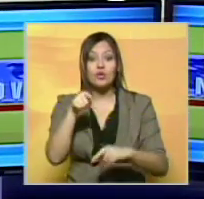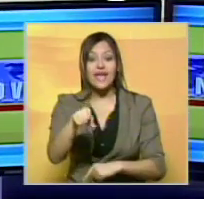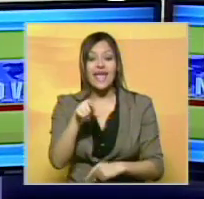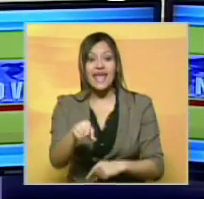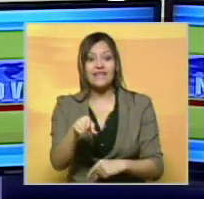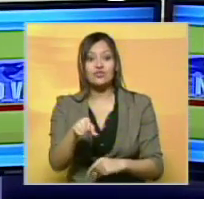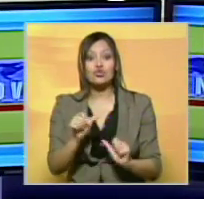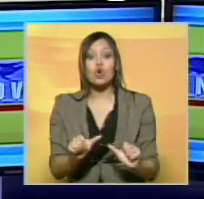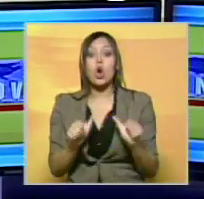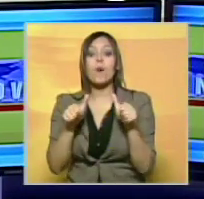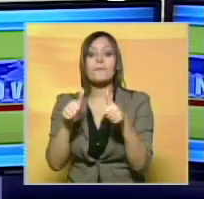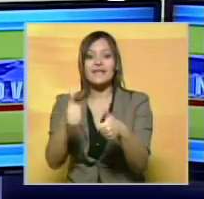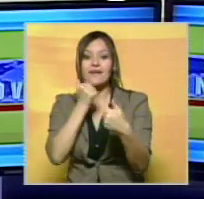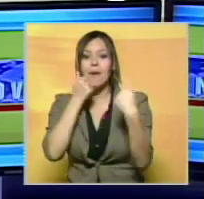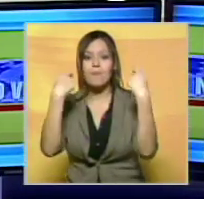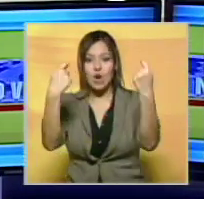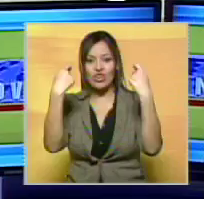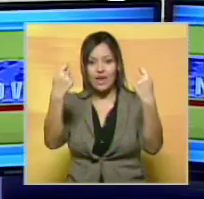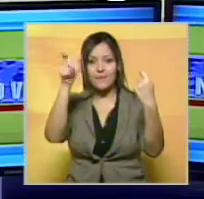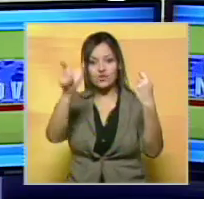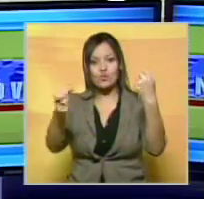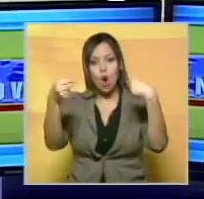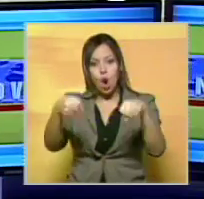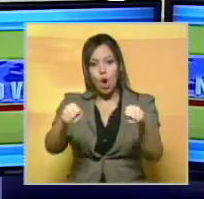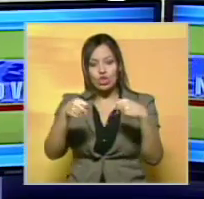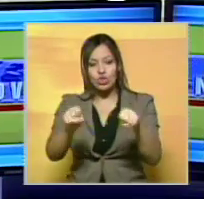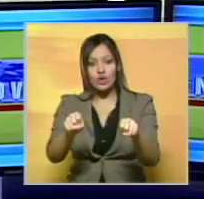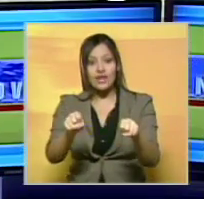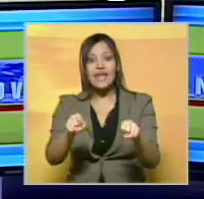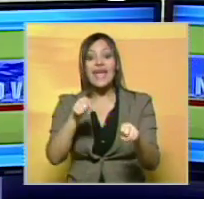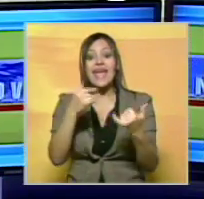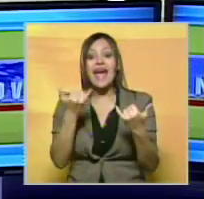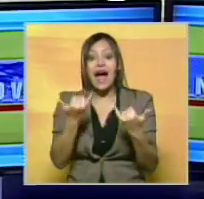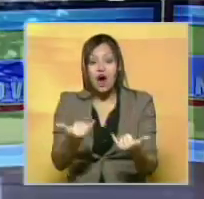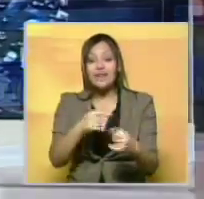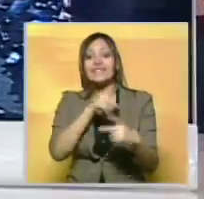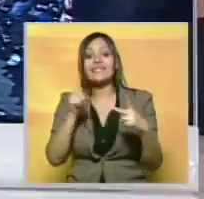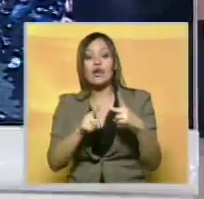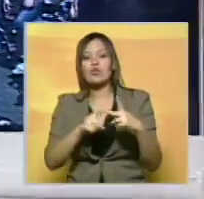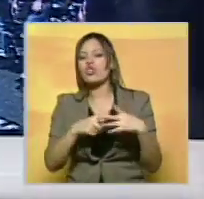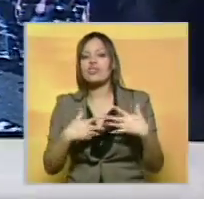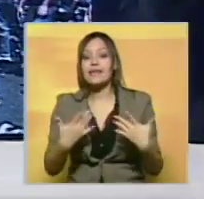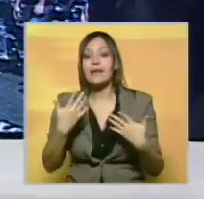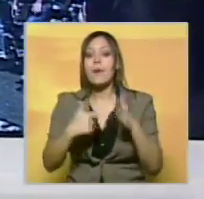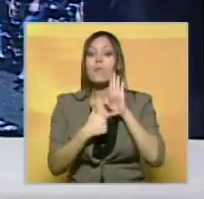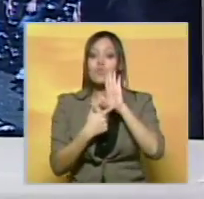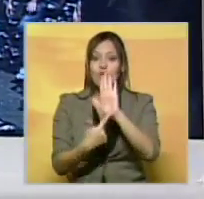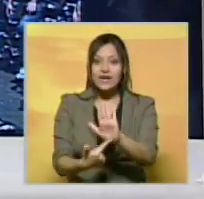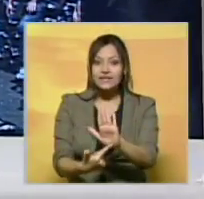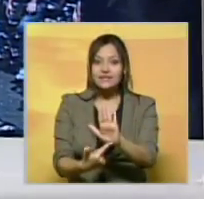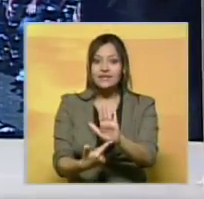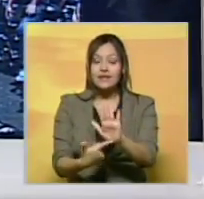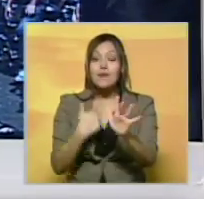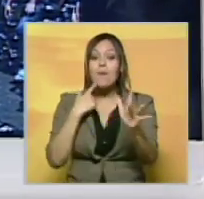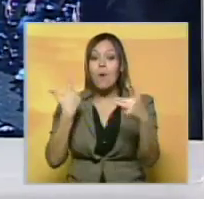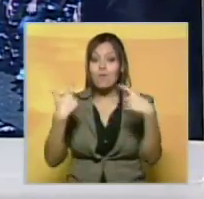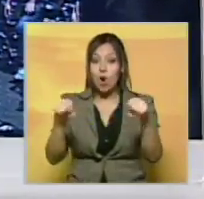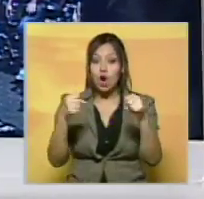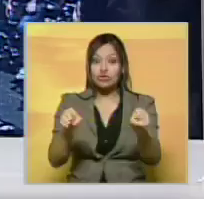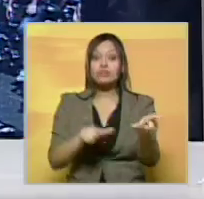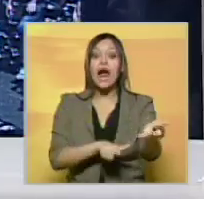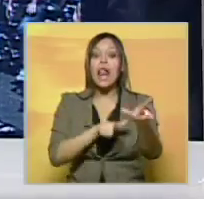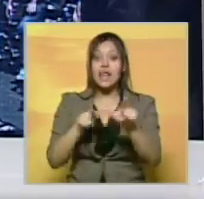al punto de partida de la protesta de los motorizados. Esta es la imagen, la gráfica que demuestra el momento en el cual los motorizados